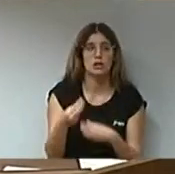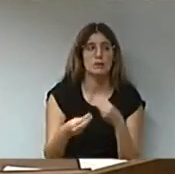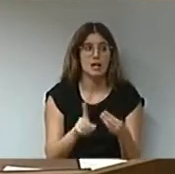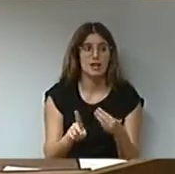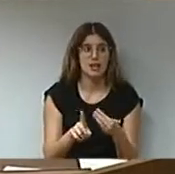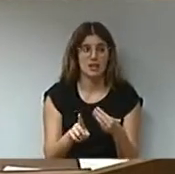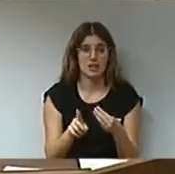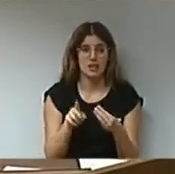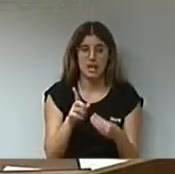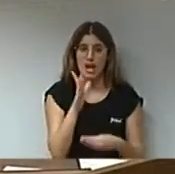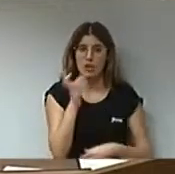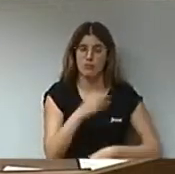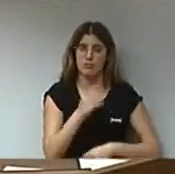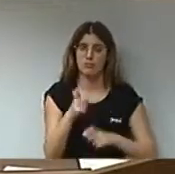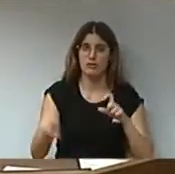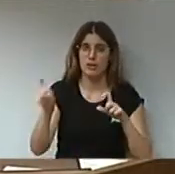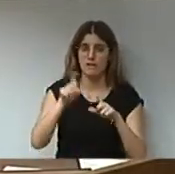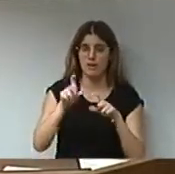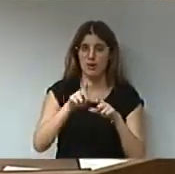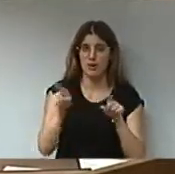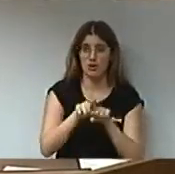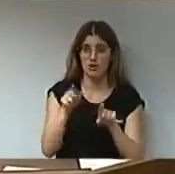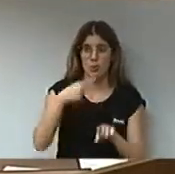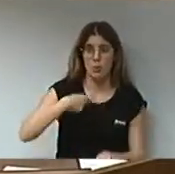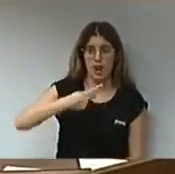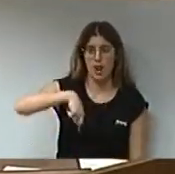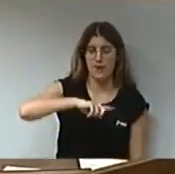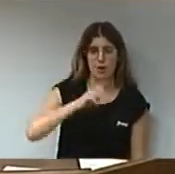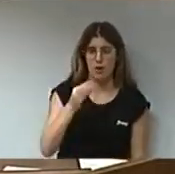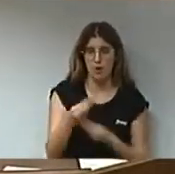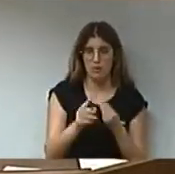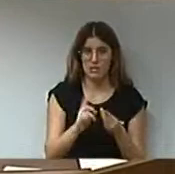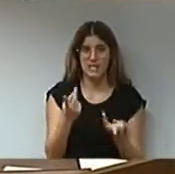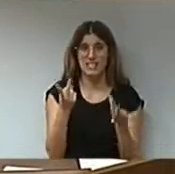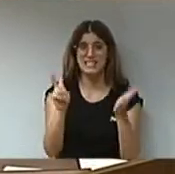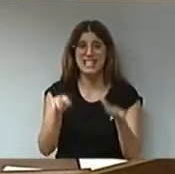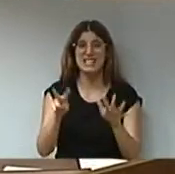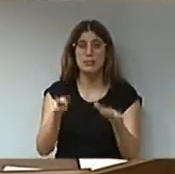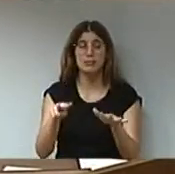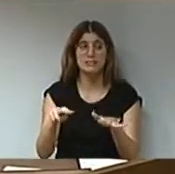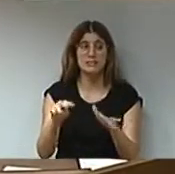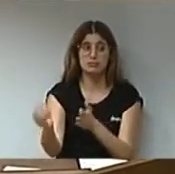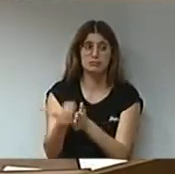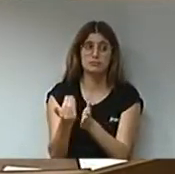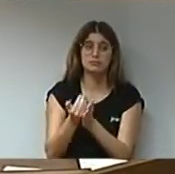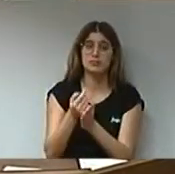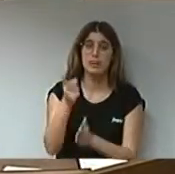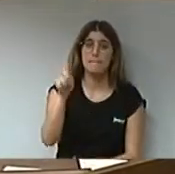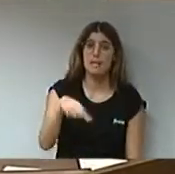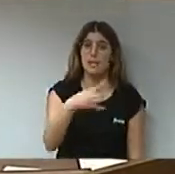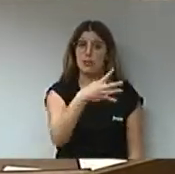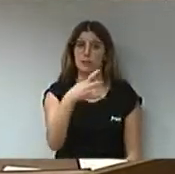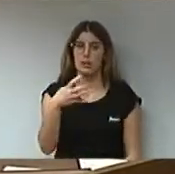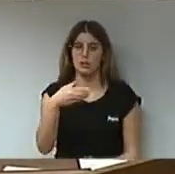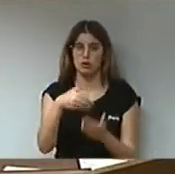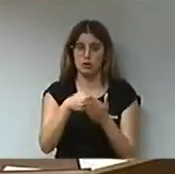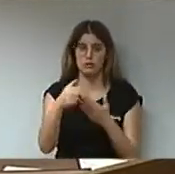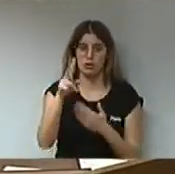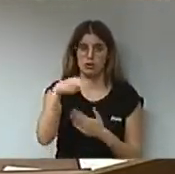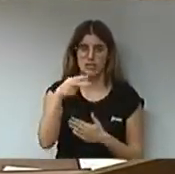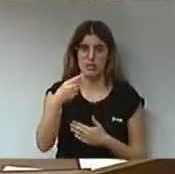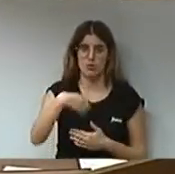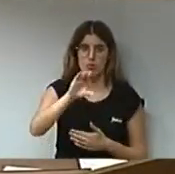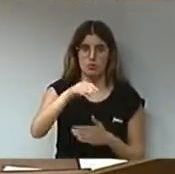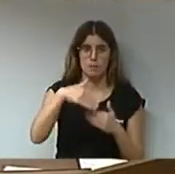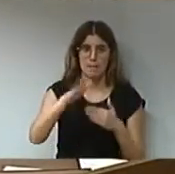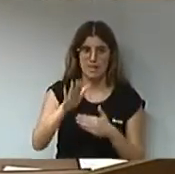a hacer es caja con la inflación, como hacen ustedes. Que en 7 meses han ingresado 1.400 millones de euros más. Ahí tiene